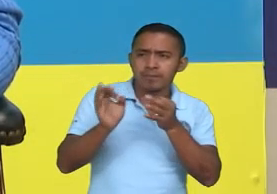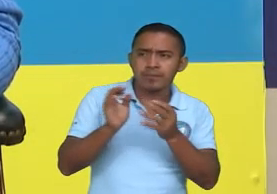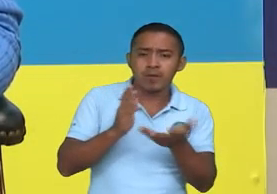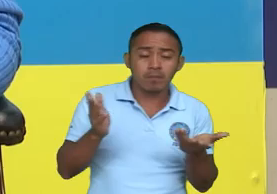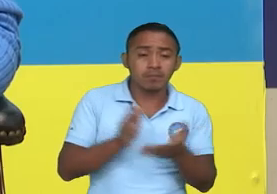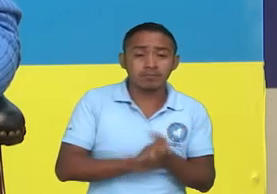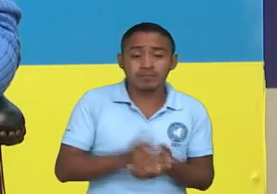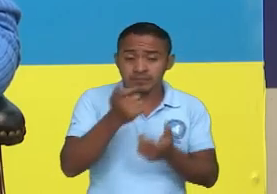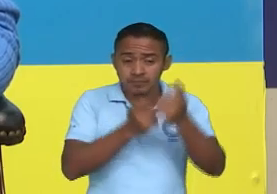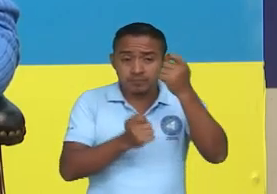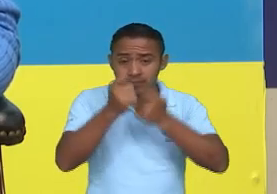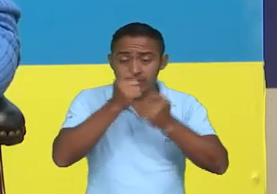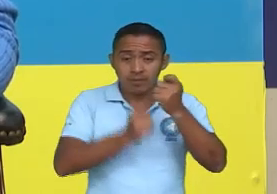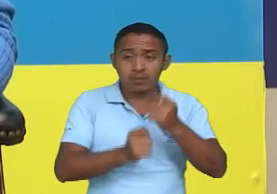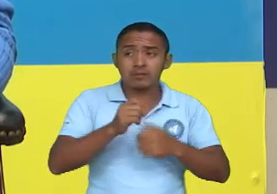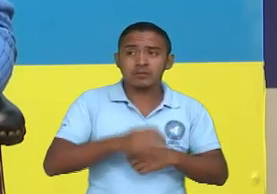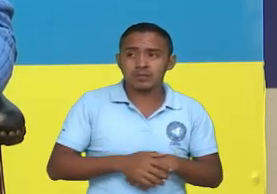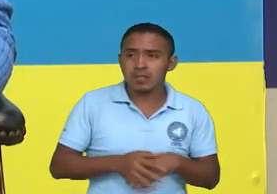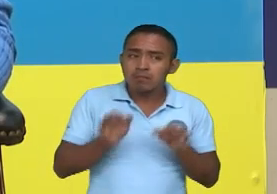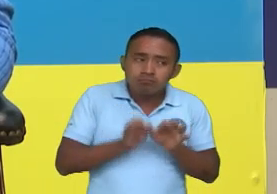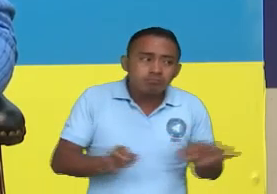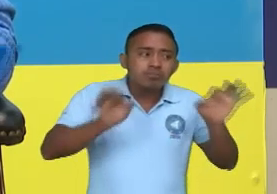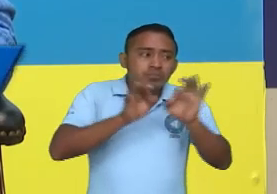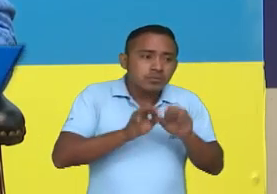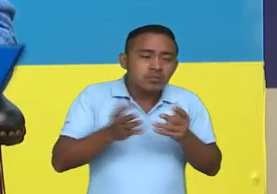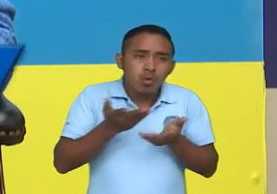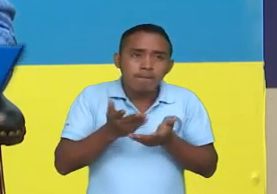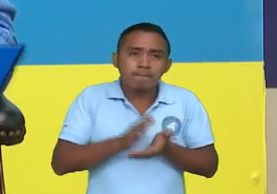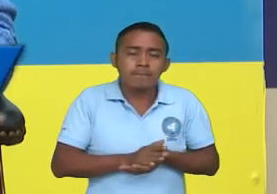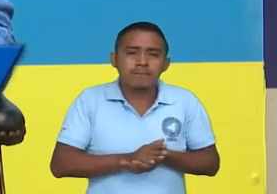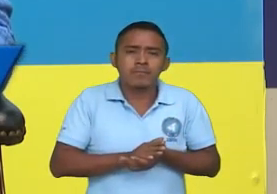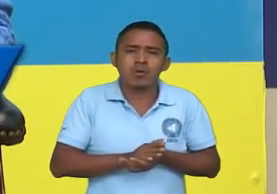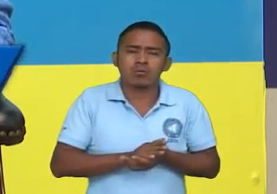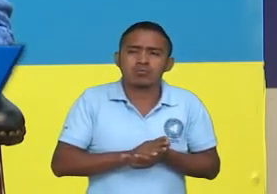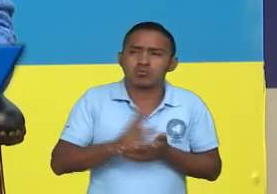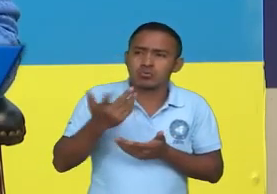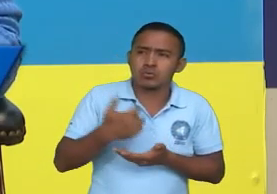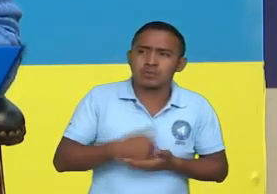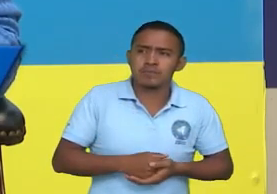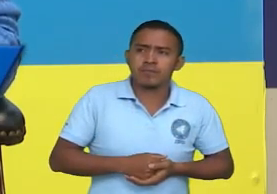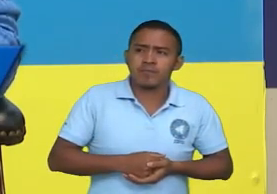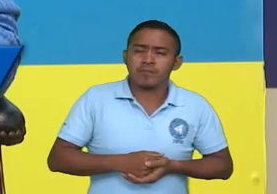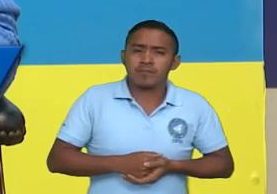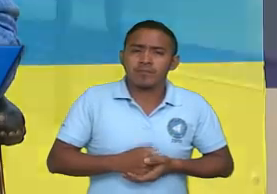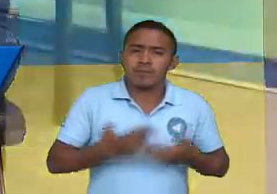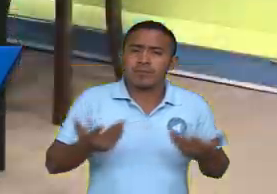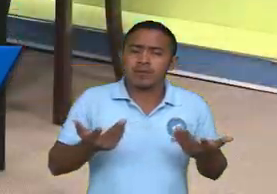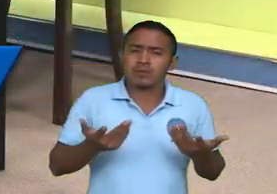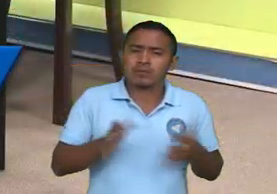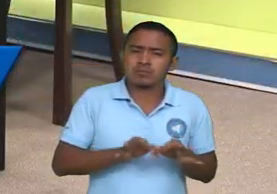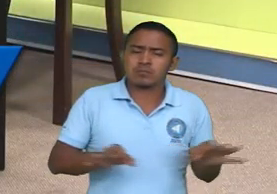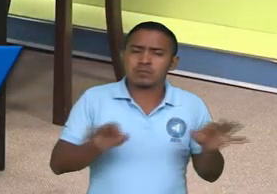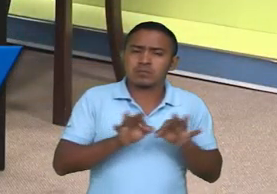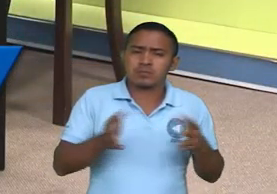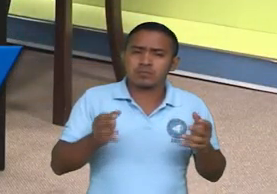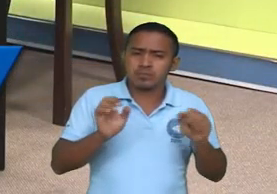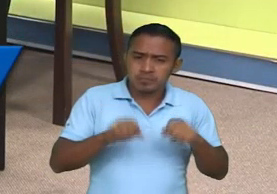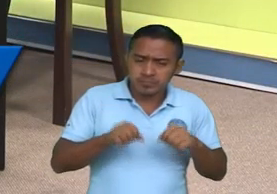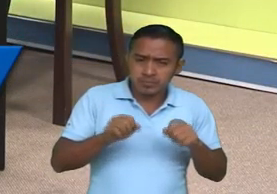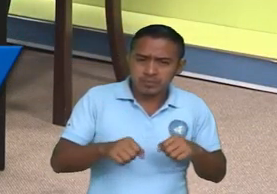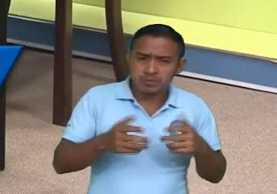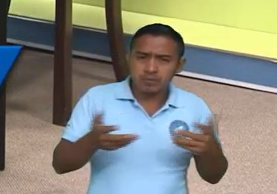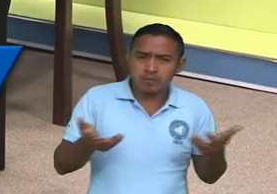Uh-huh. Se le va alimento hacia los pulmones al bebé y el bebé deja de respirar. Son bebés que fallecen. Y en